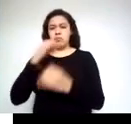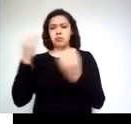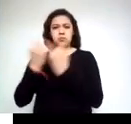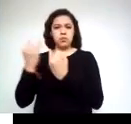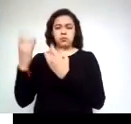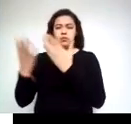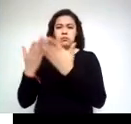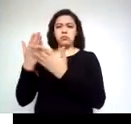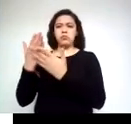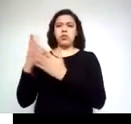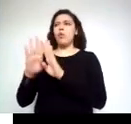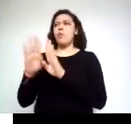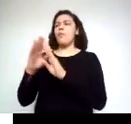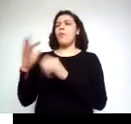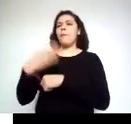IMSS?